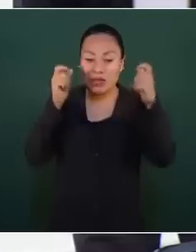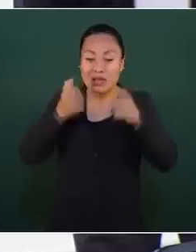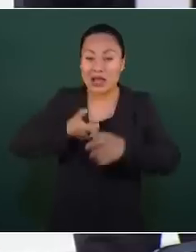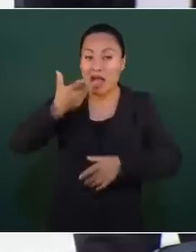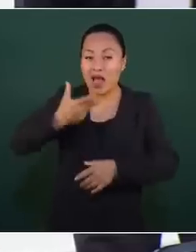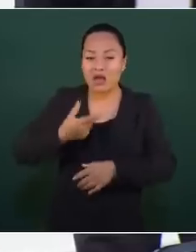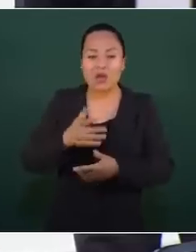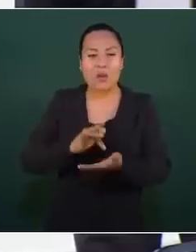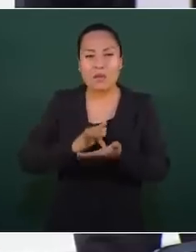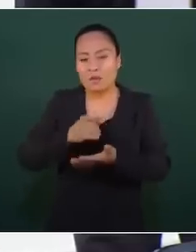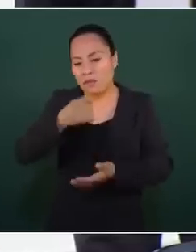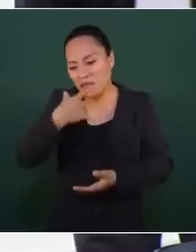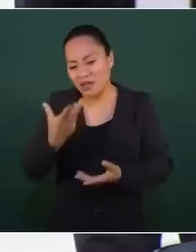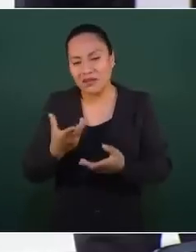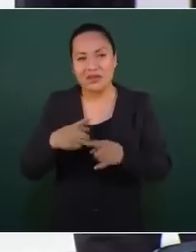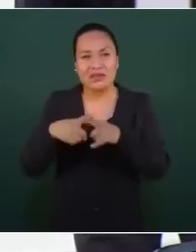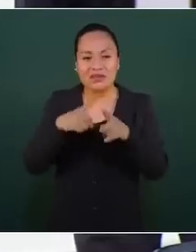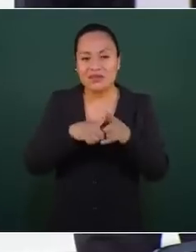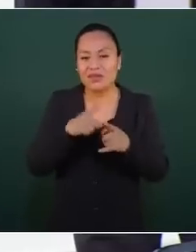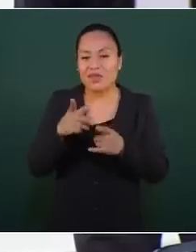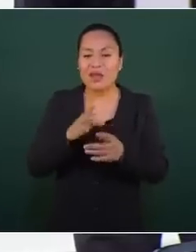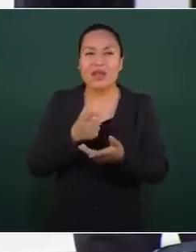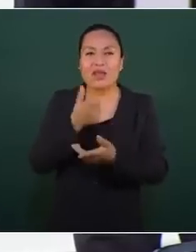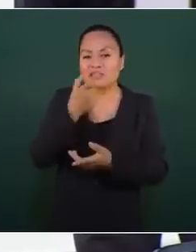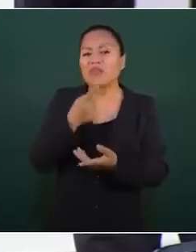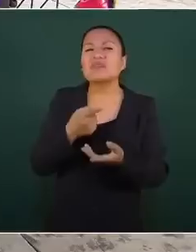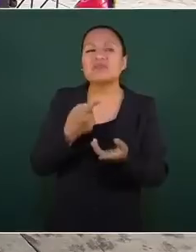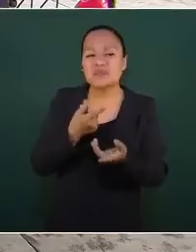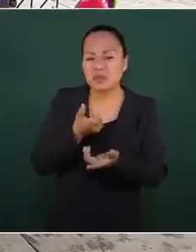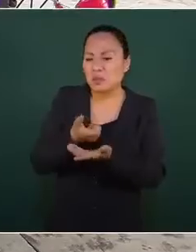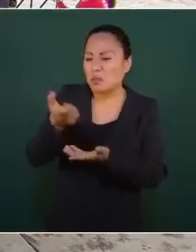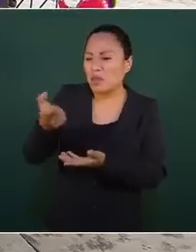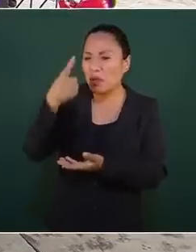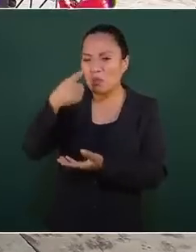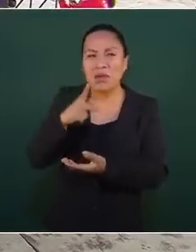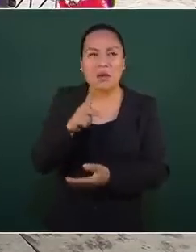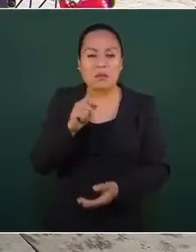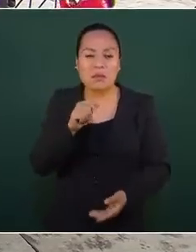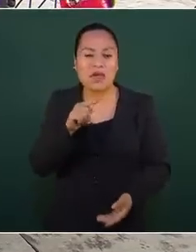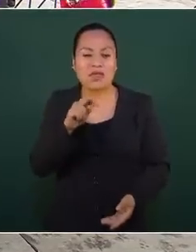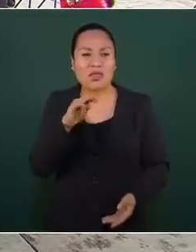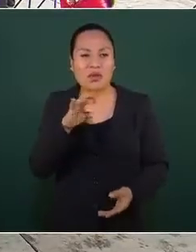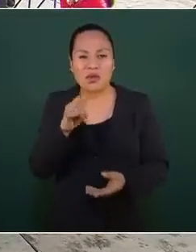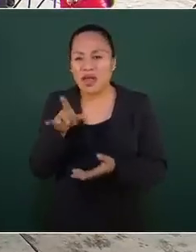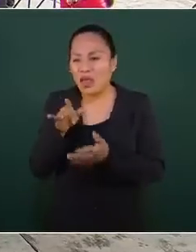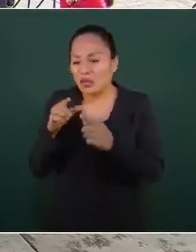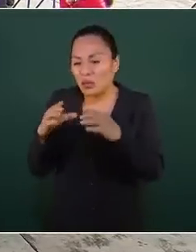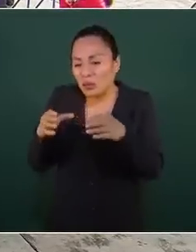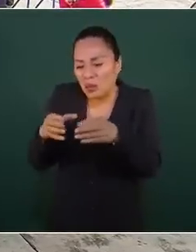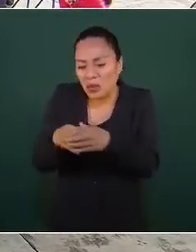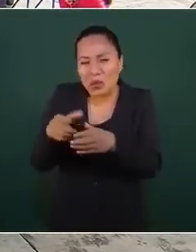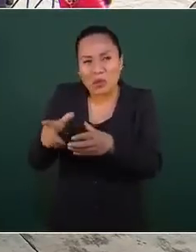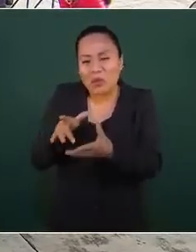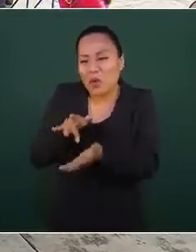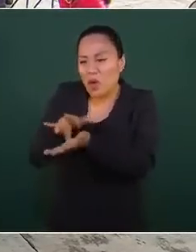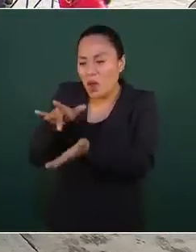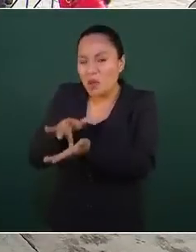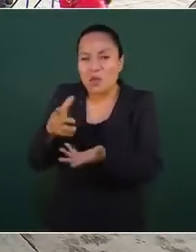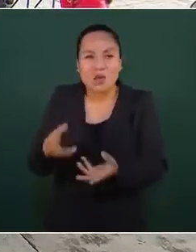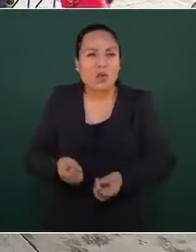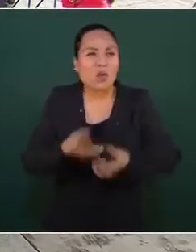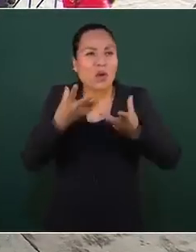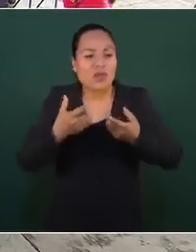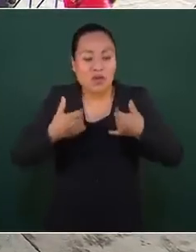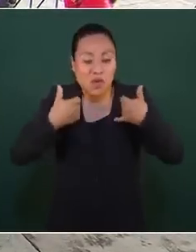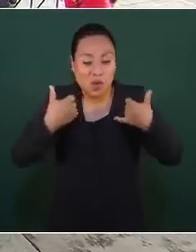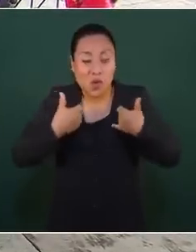se dan cuotas a un supuesto patronato que a todas luces pues luce a corrupción. ¿Cuándo los oaxaqueños, los